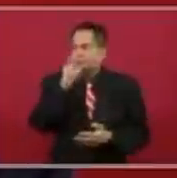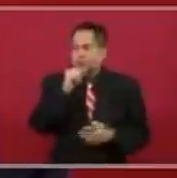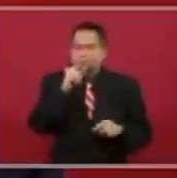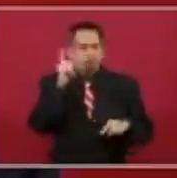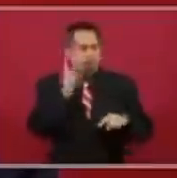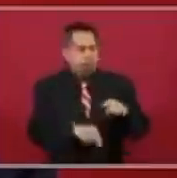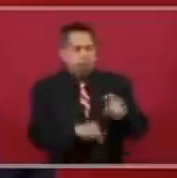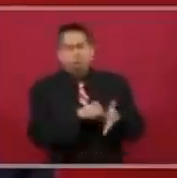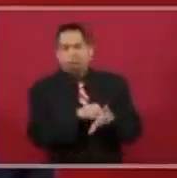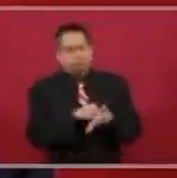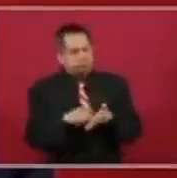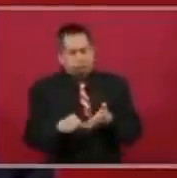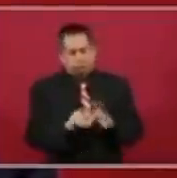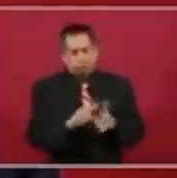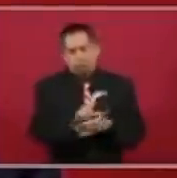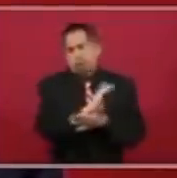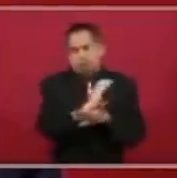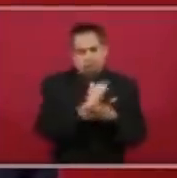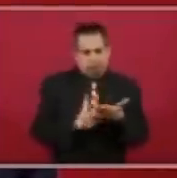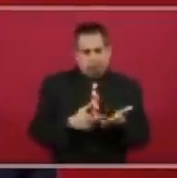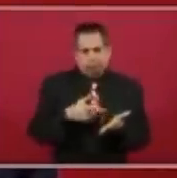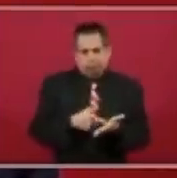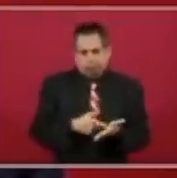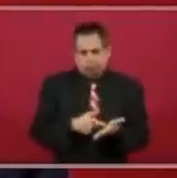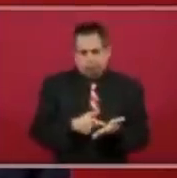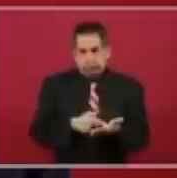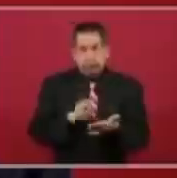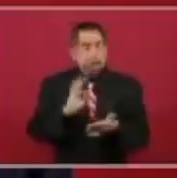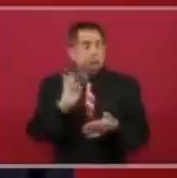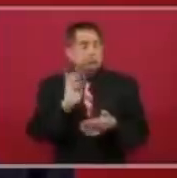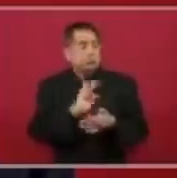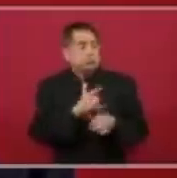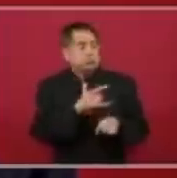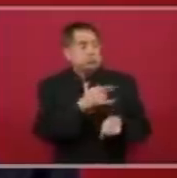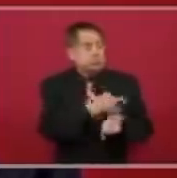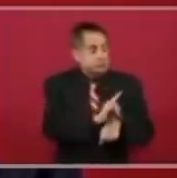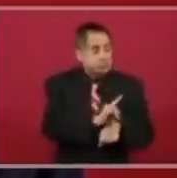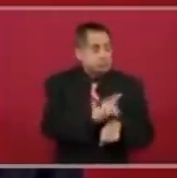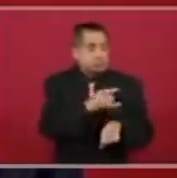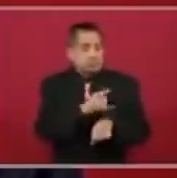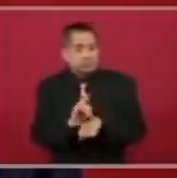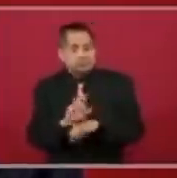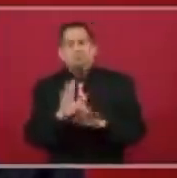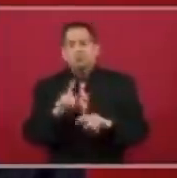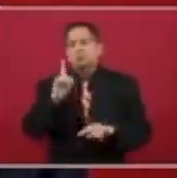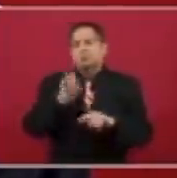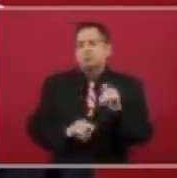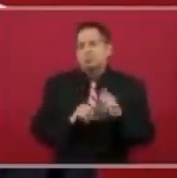revocar un contrato solo que hubiese alguna causa justificada.